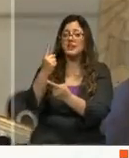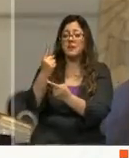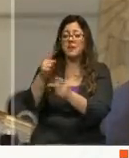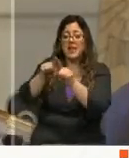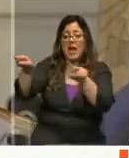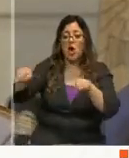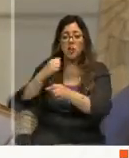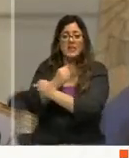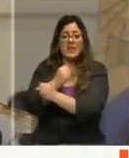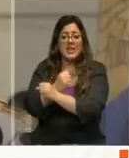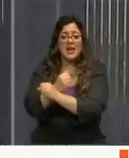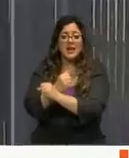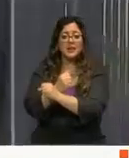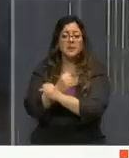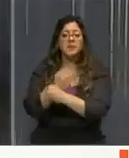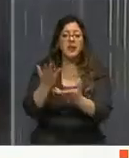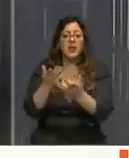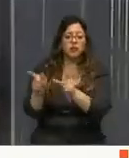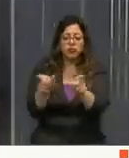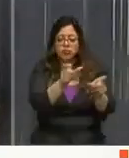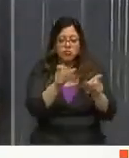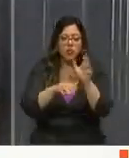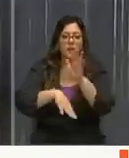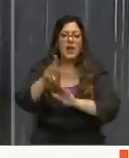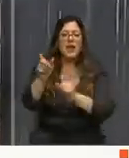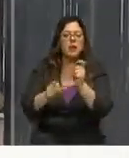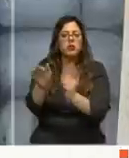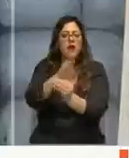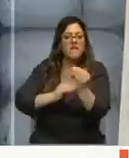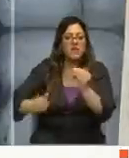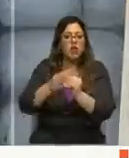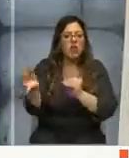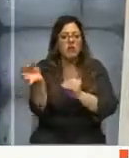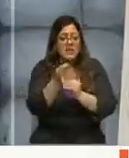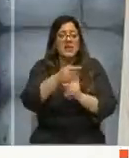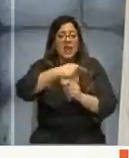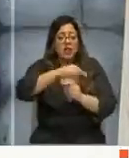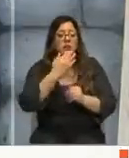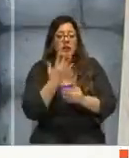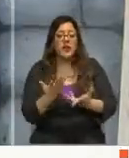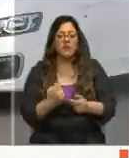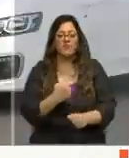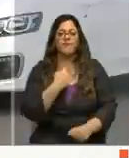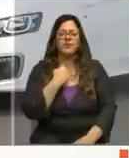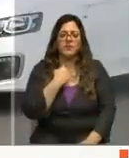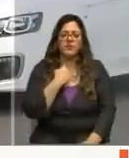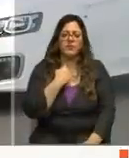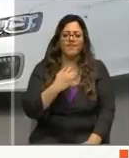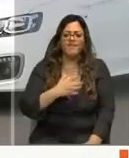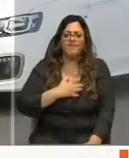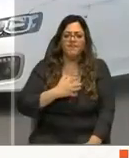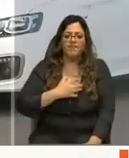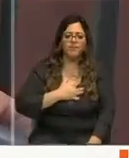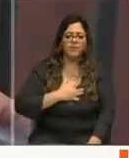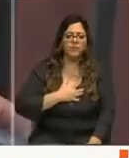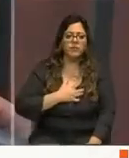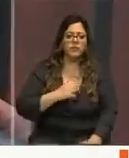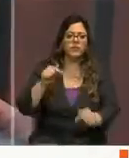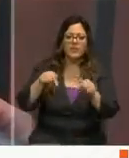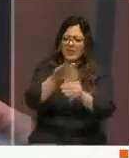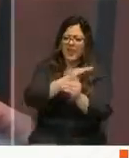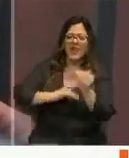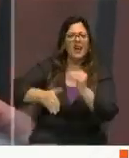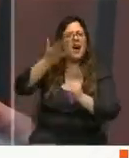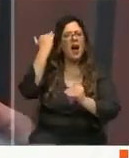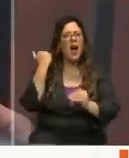aumente la cantidad de patrullajes los vecinos afirman que también a ellos les ha tocado sentir el miedo este barrio era muy